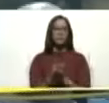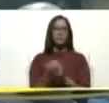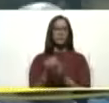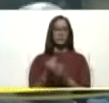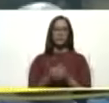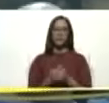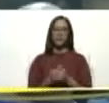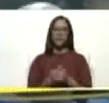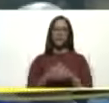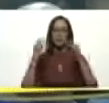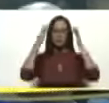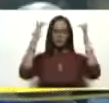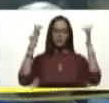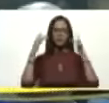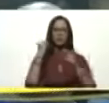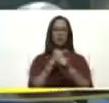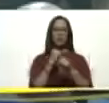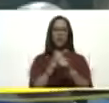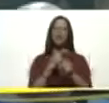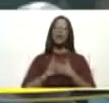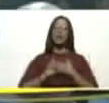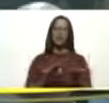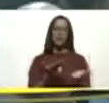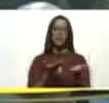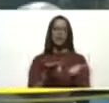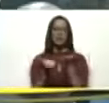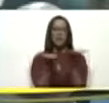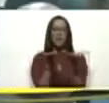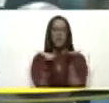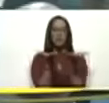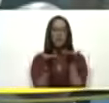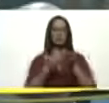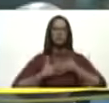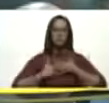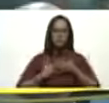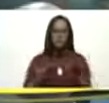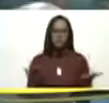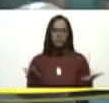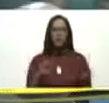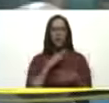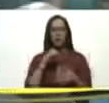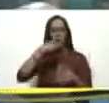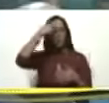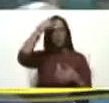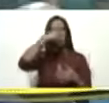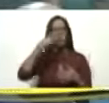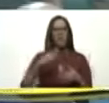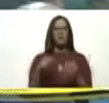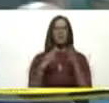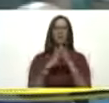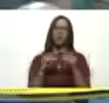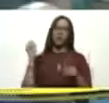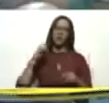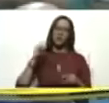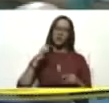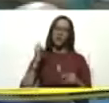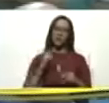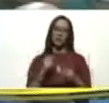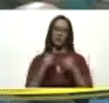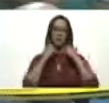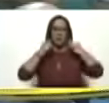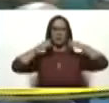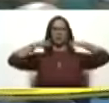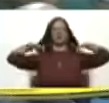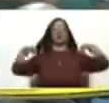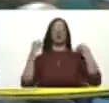y seguir garantizando los bienes y servicios para garantizar a nuestro pueblo todas sus necesidades. No solo